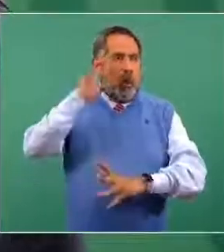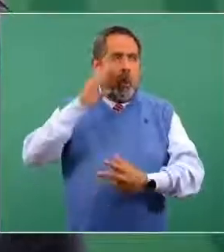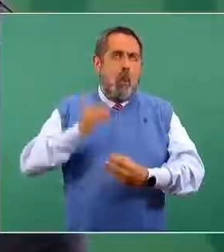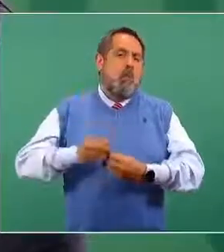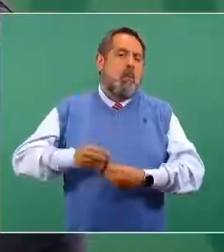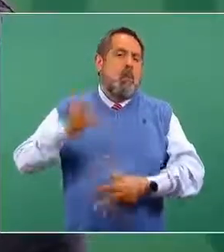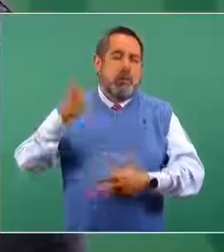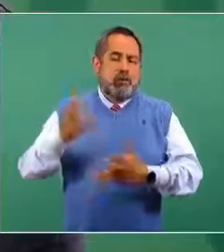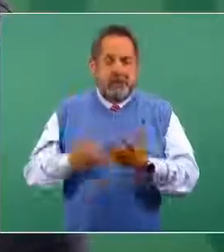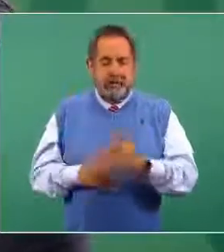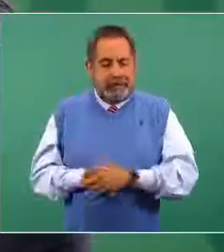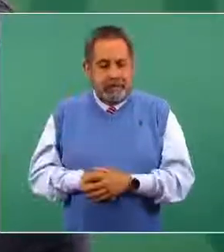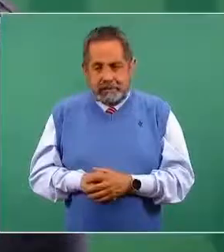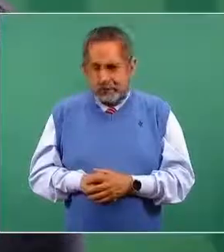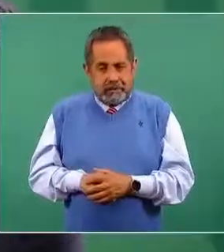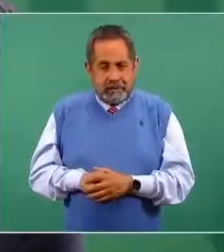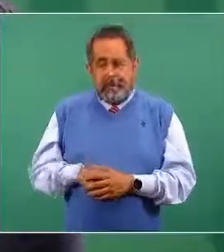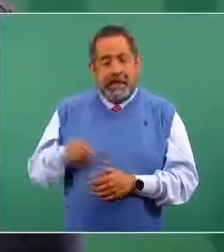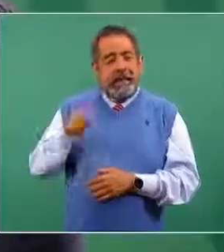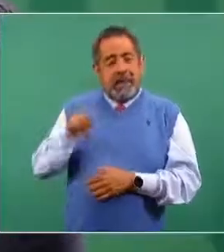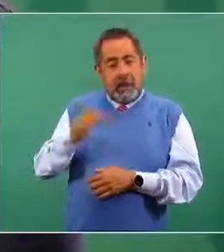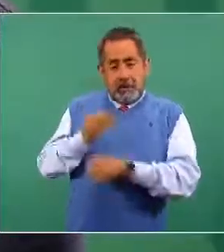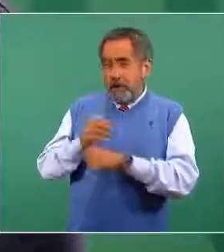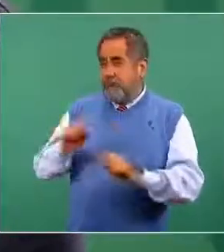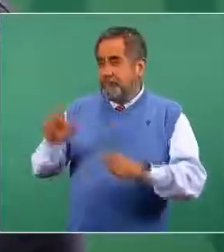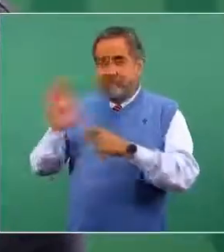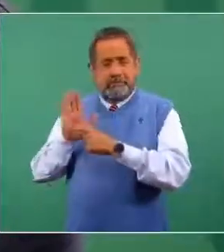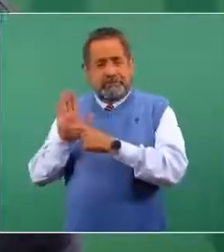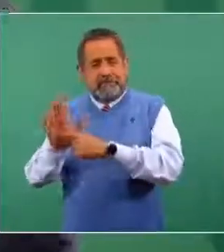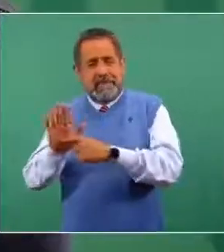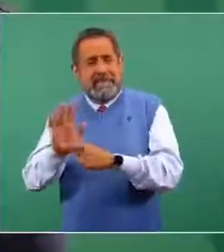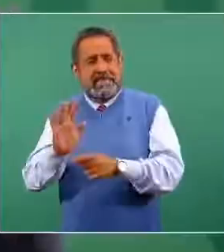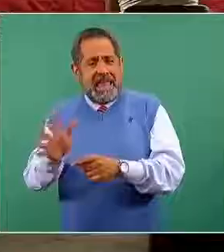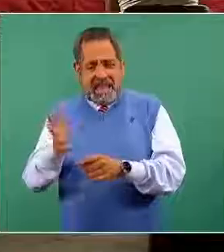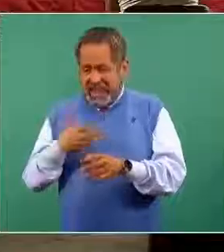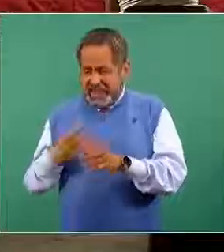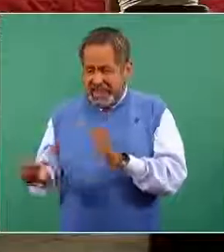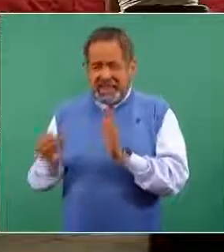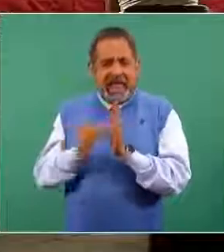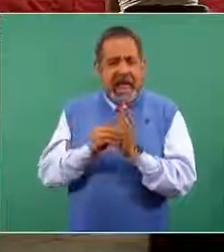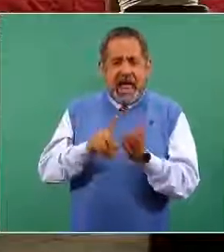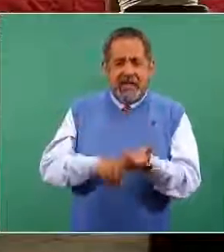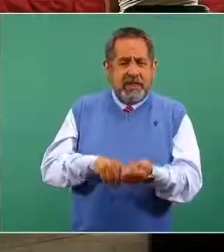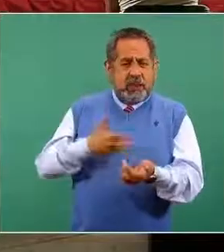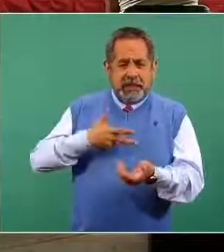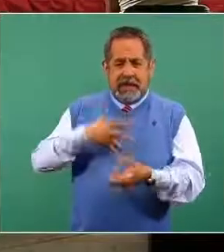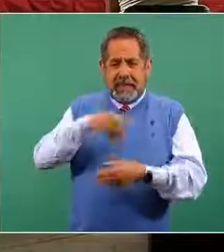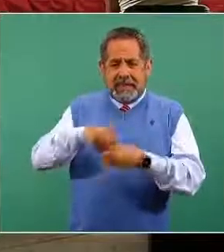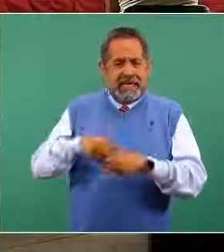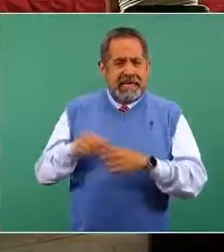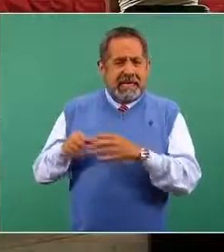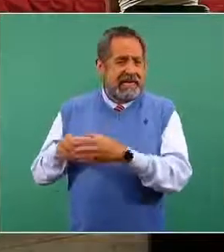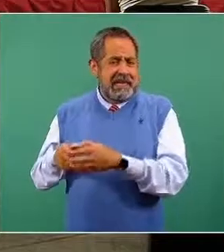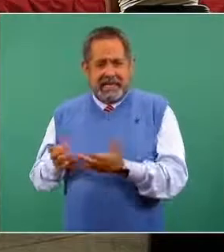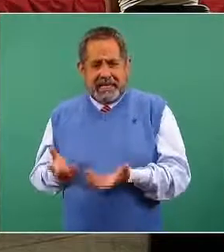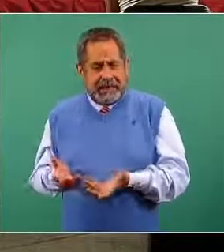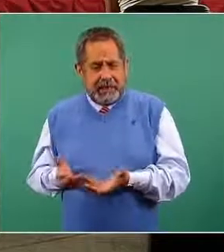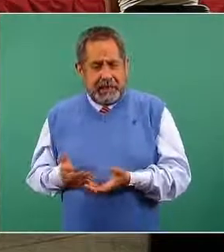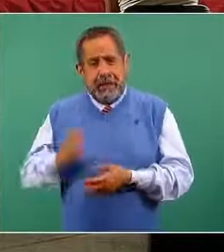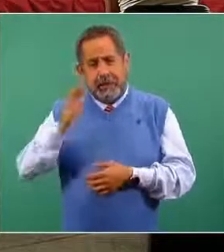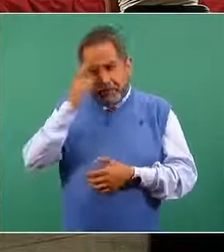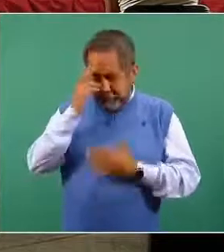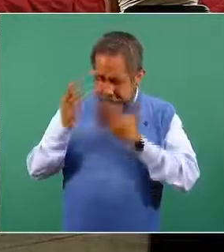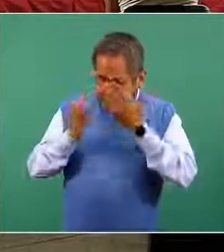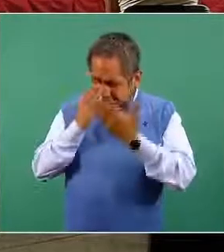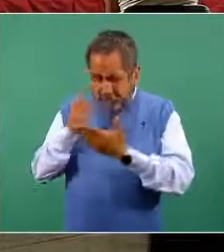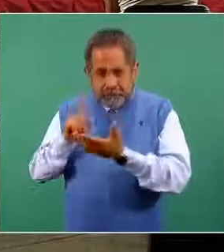números que presentamos aquí, la gran mayoría de los datos que presentamos aquí, ya forman parte del subgrupo. Recordemos que el